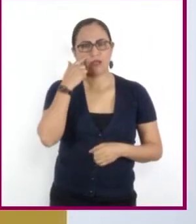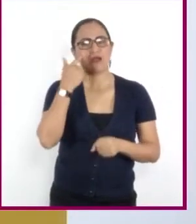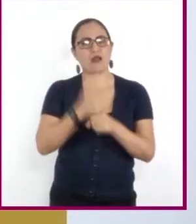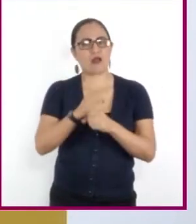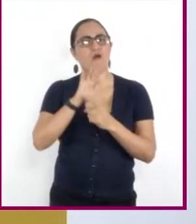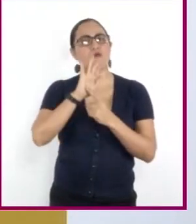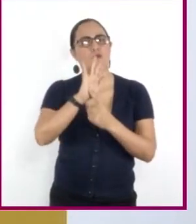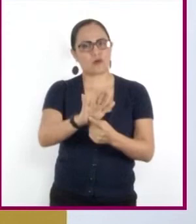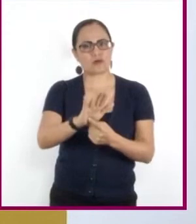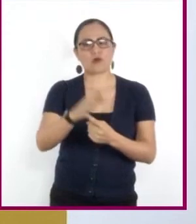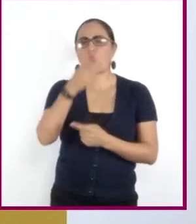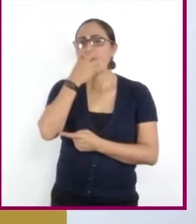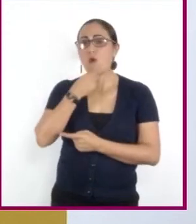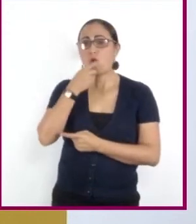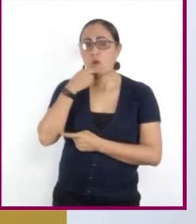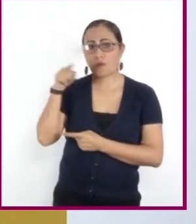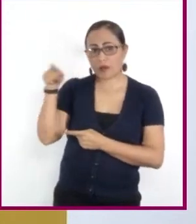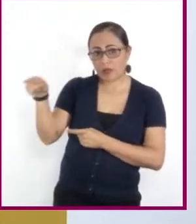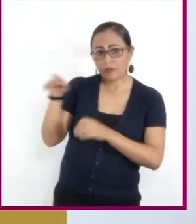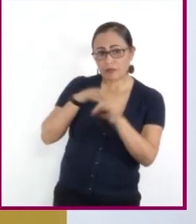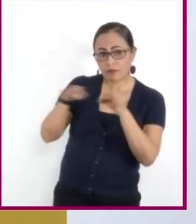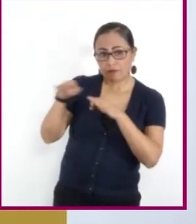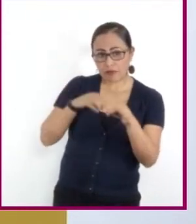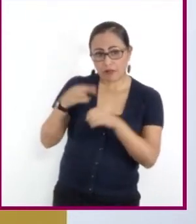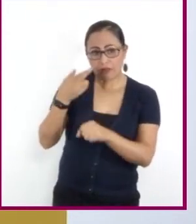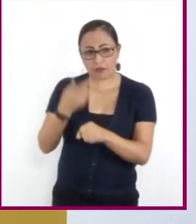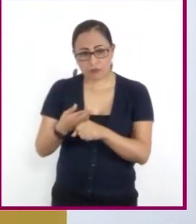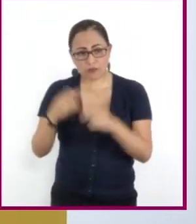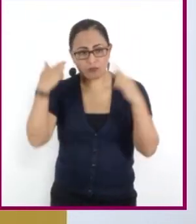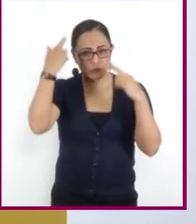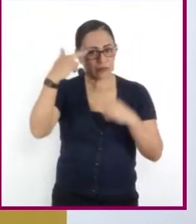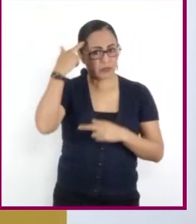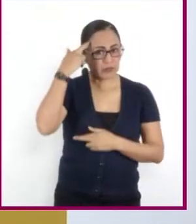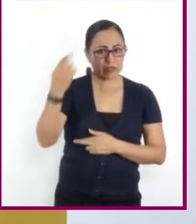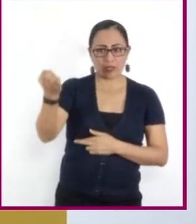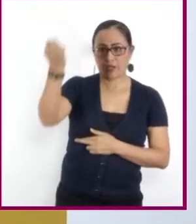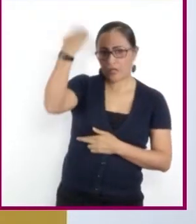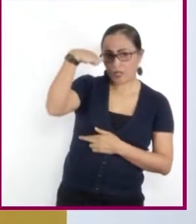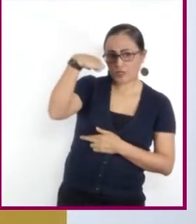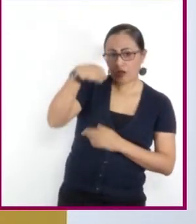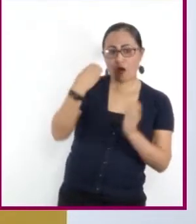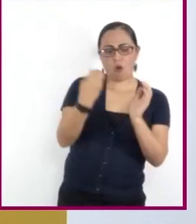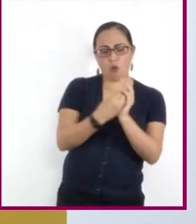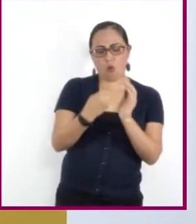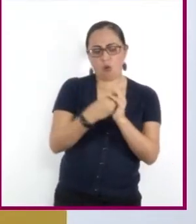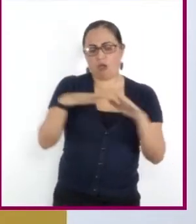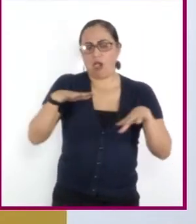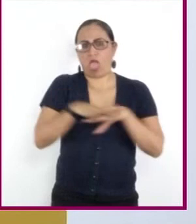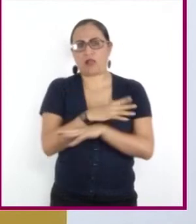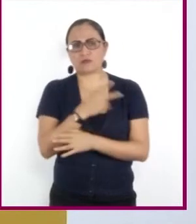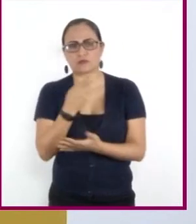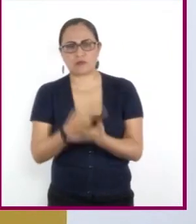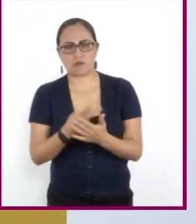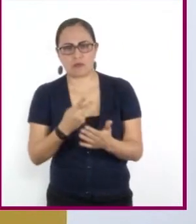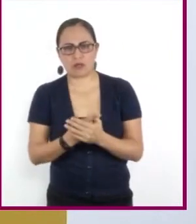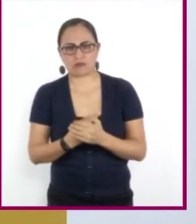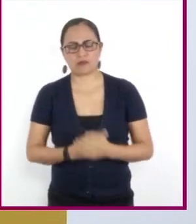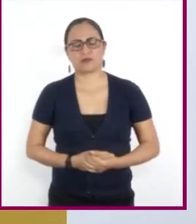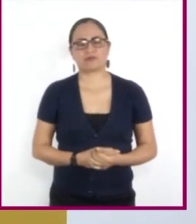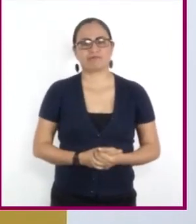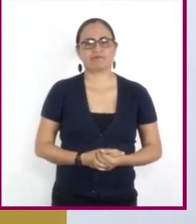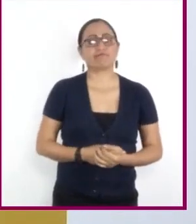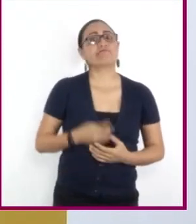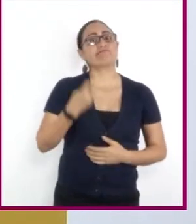demostrar que el orfebre había engañado al rey y le había dado plata por oro. Con este relato